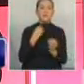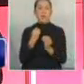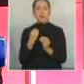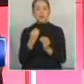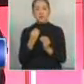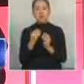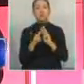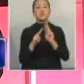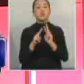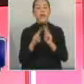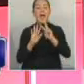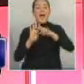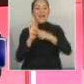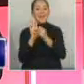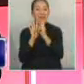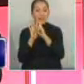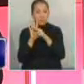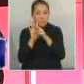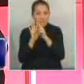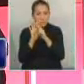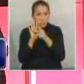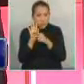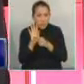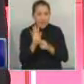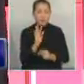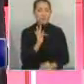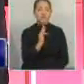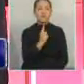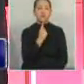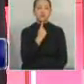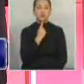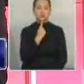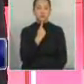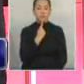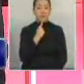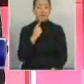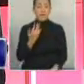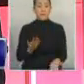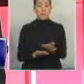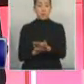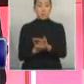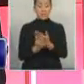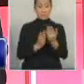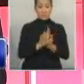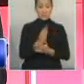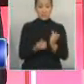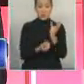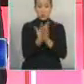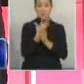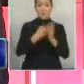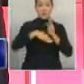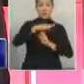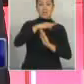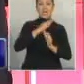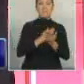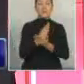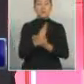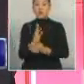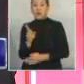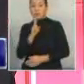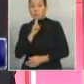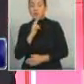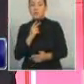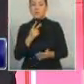hecho, nosotros planteamos lo del FUT, uh-huh, en el marco, tú sabes que la propuesta inicial de la nueva mayoría nació como respuesta